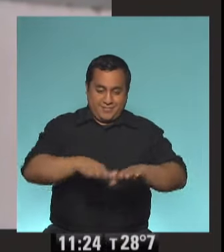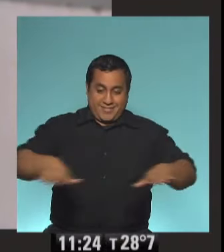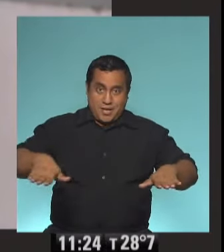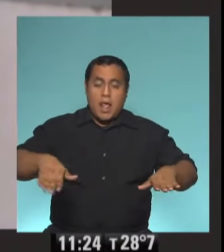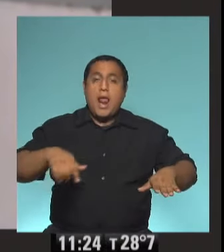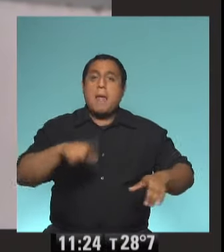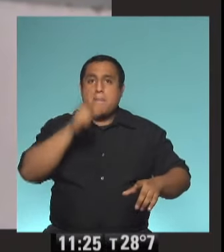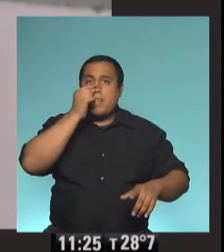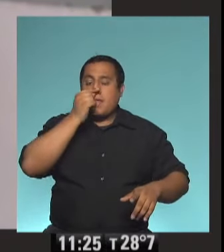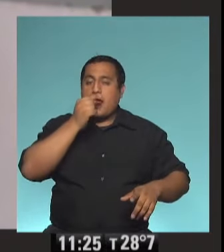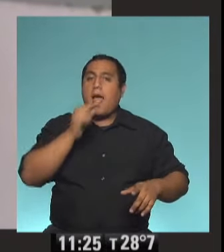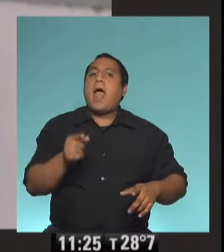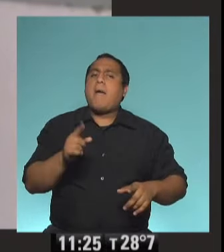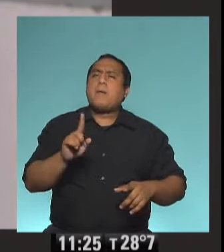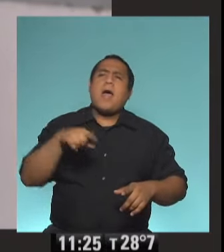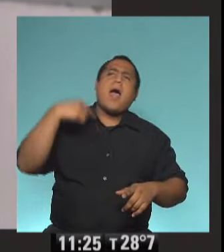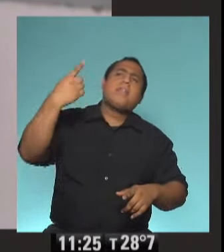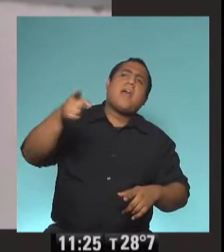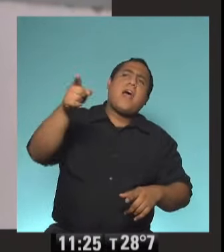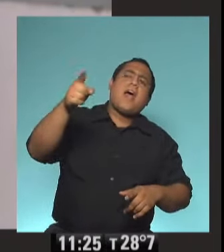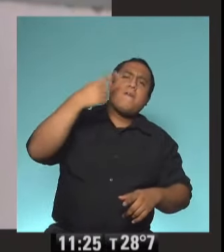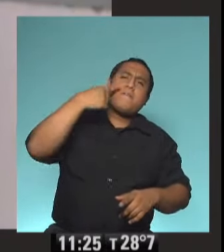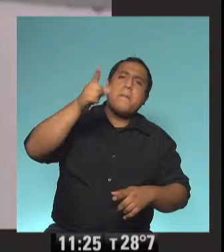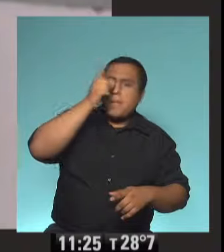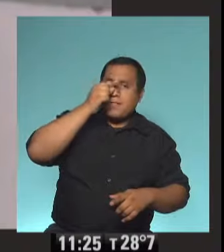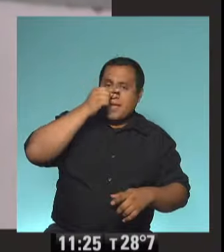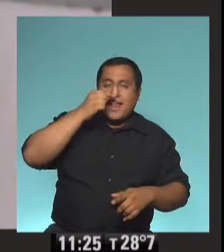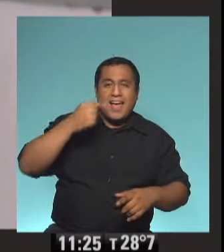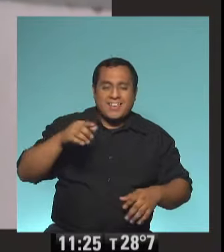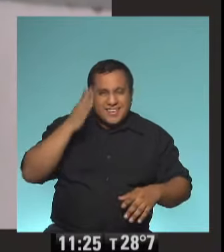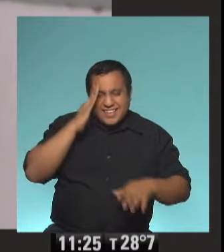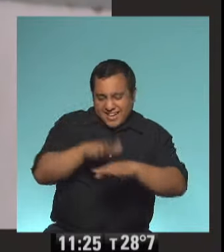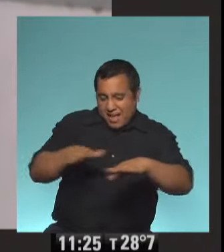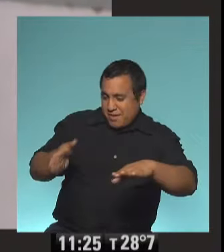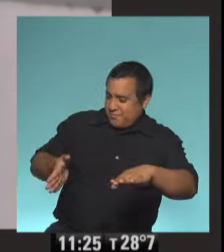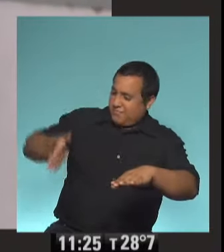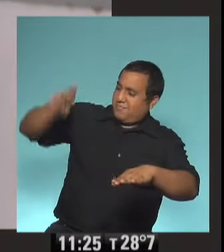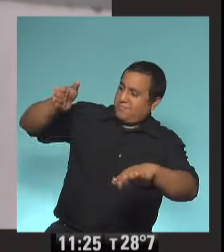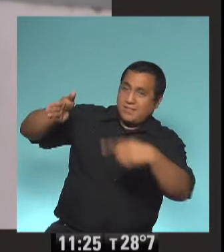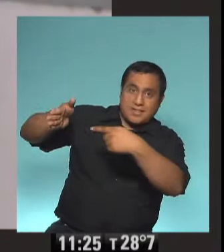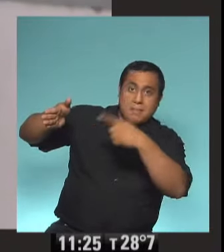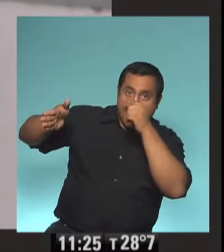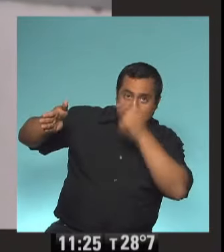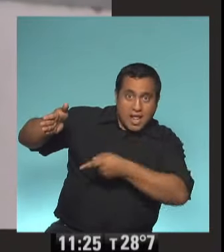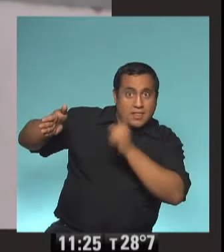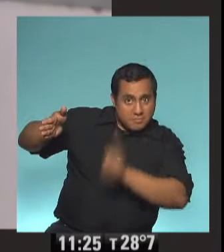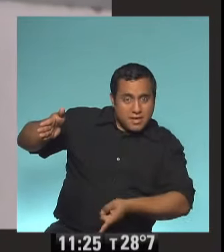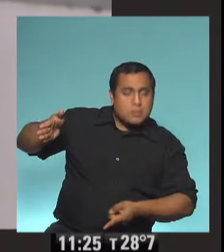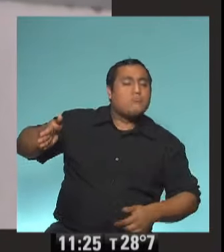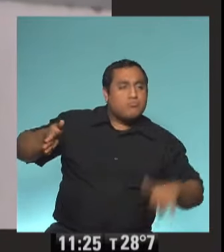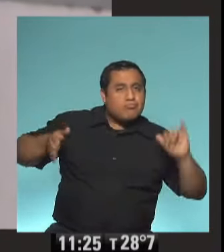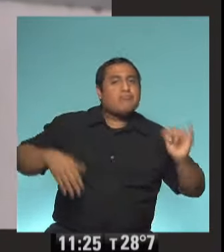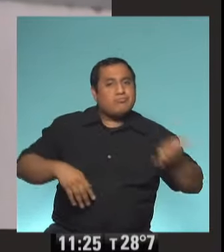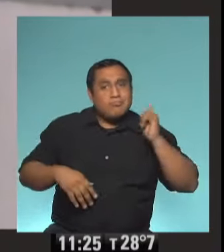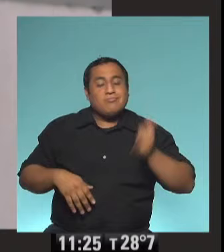De madera. Y me parece que atrás también tenés cosas de madera. Sí, ¿no? El cabezal de esa cama me parece que también es de madera. Es de madera también, es verdad, porque